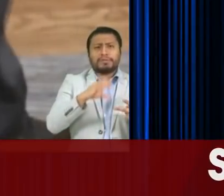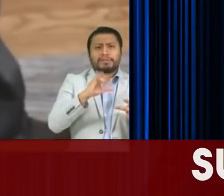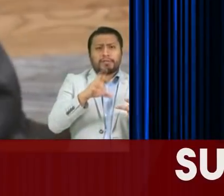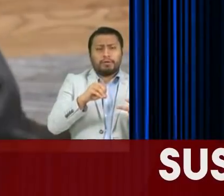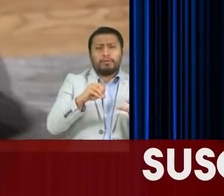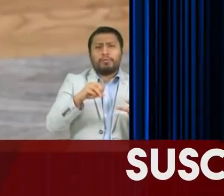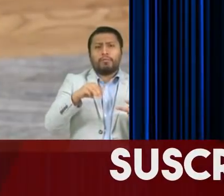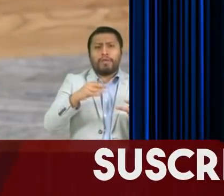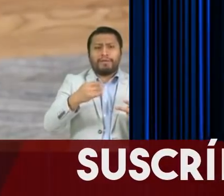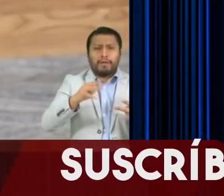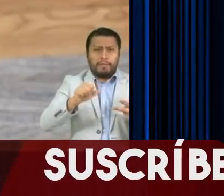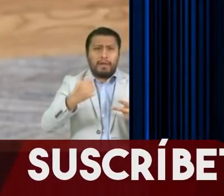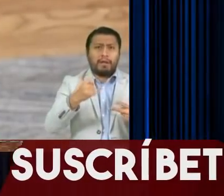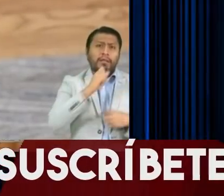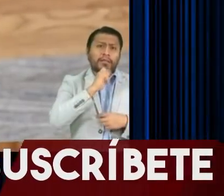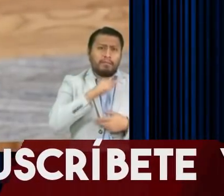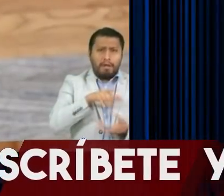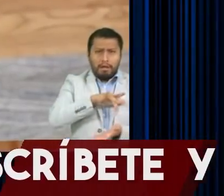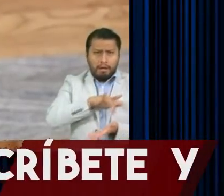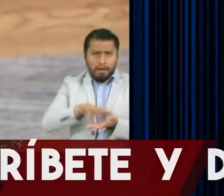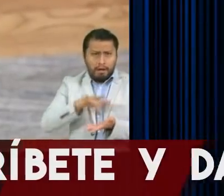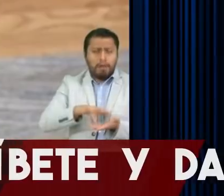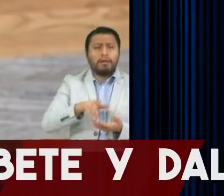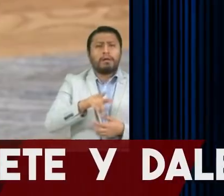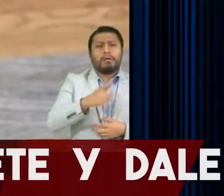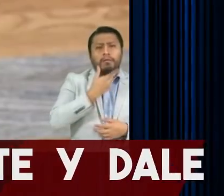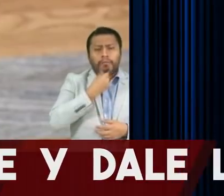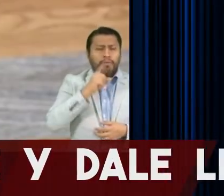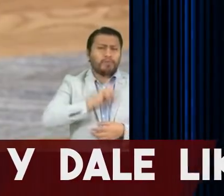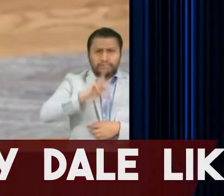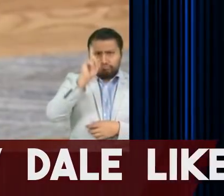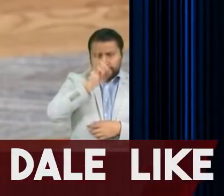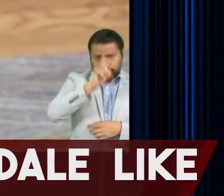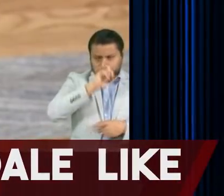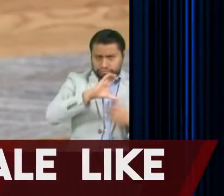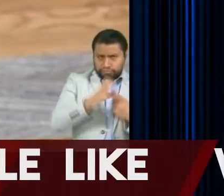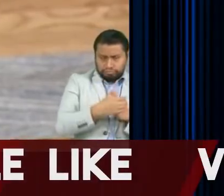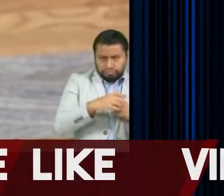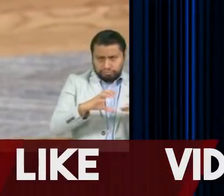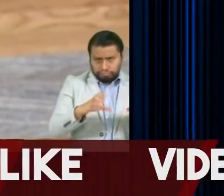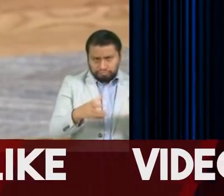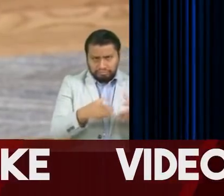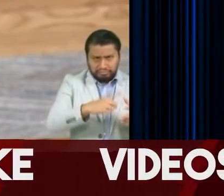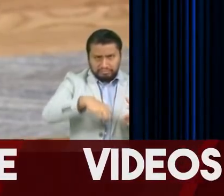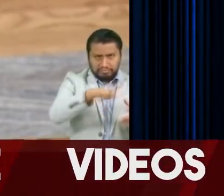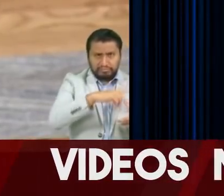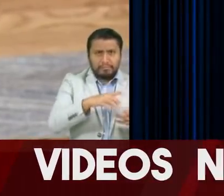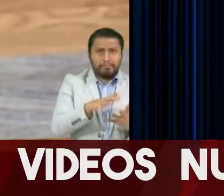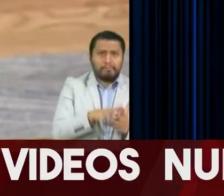copado por consejeras y consejeros que hacen mayoría,